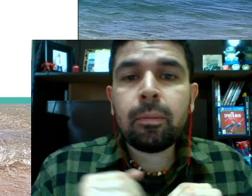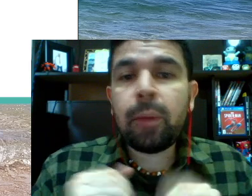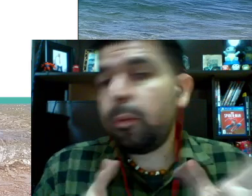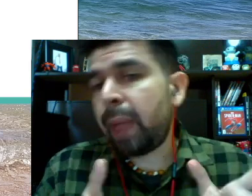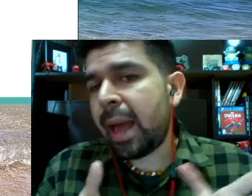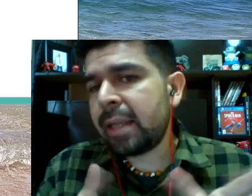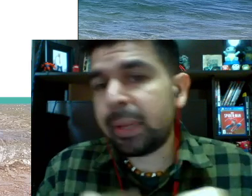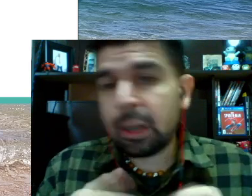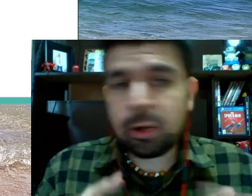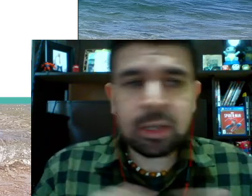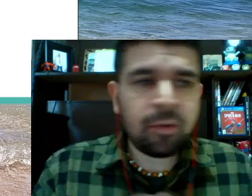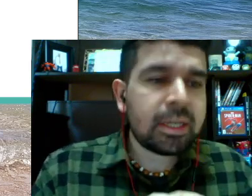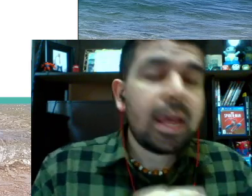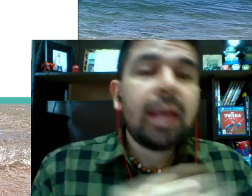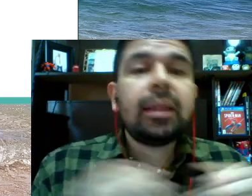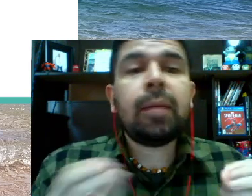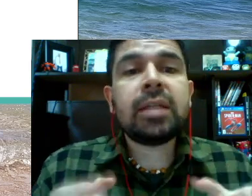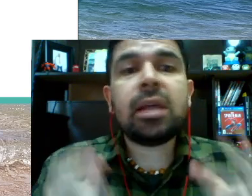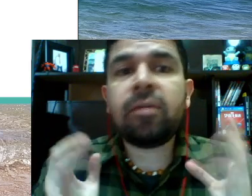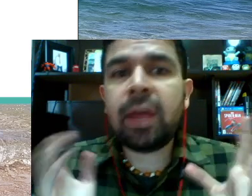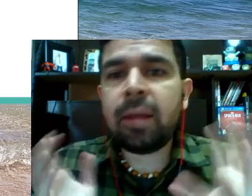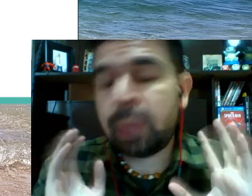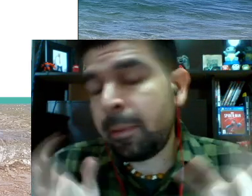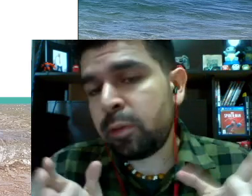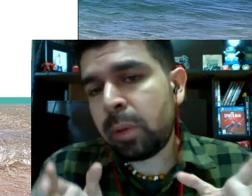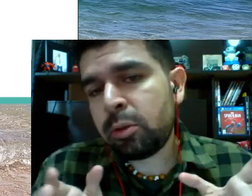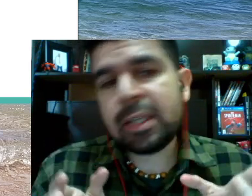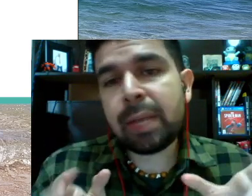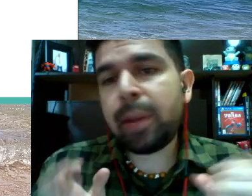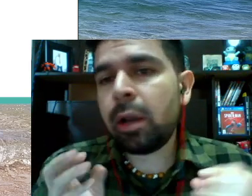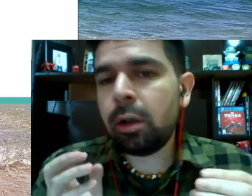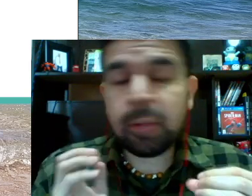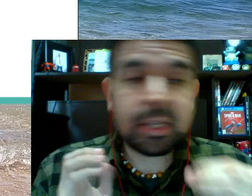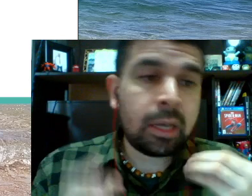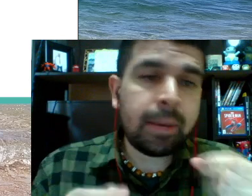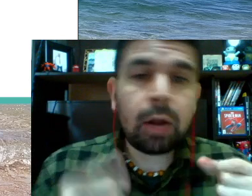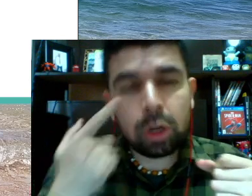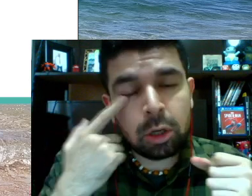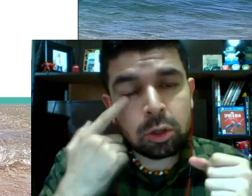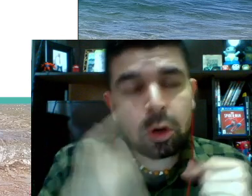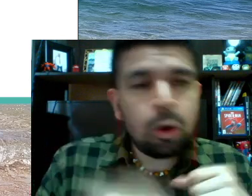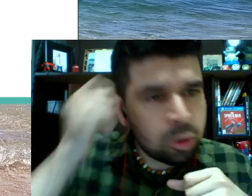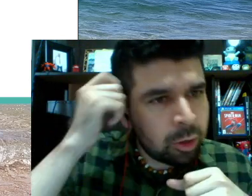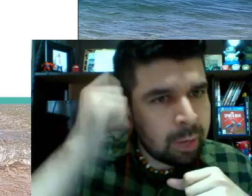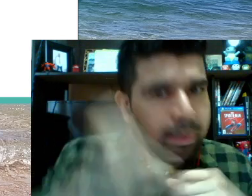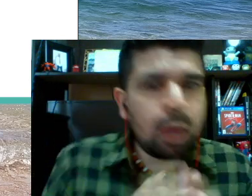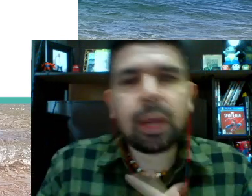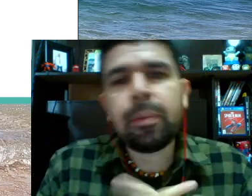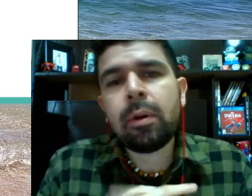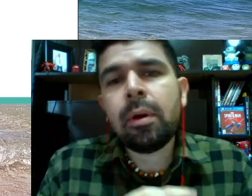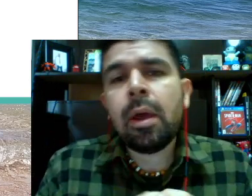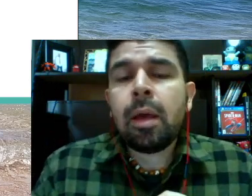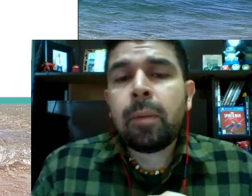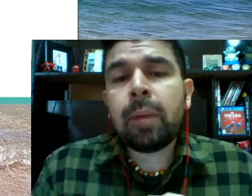brown dance pantalones cafés también se refieren también os podemos utilizar para describir el color de los ojos o del pelo por